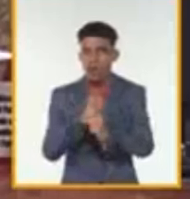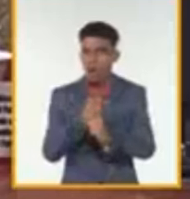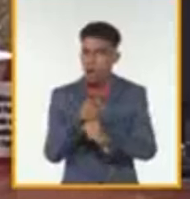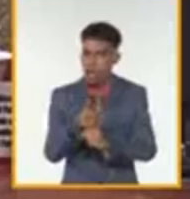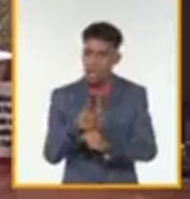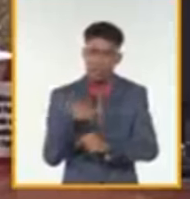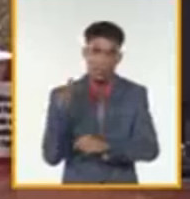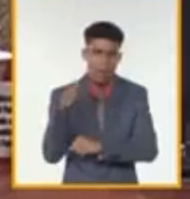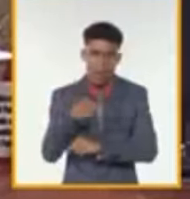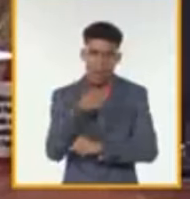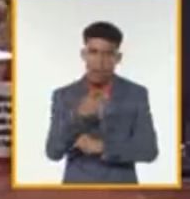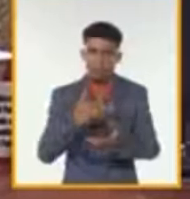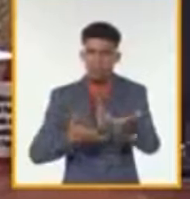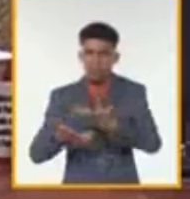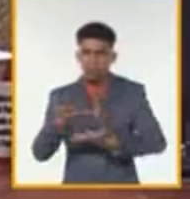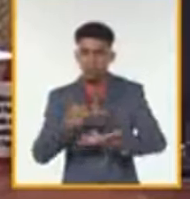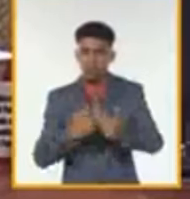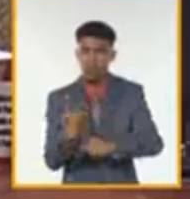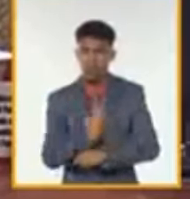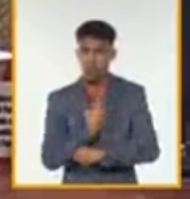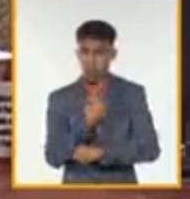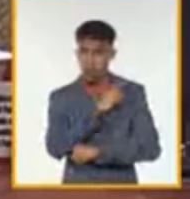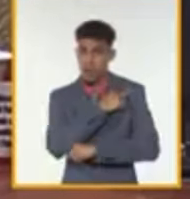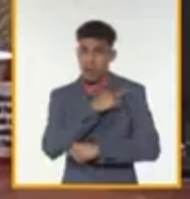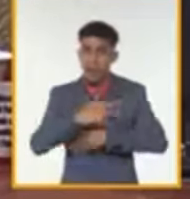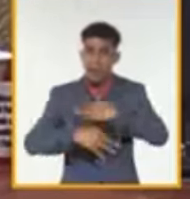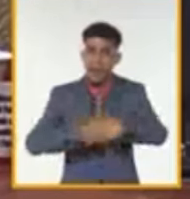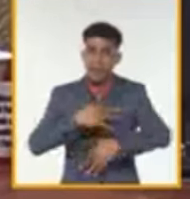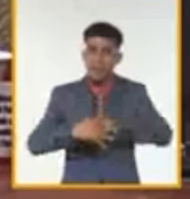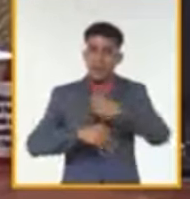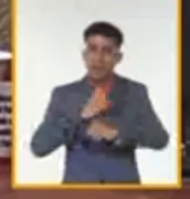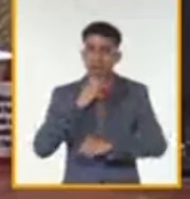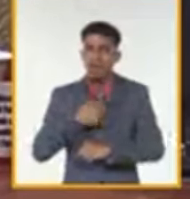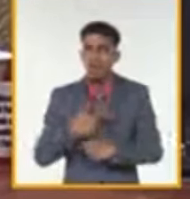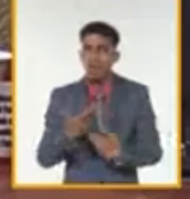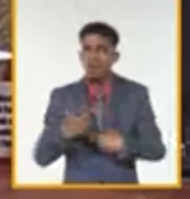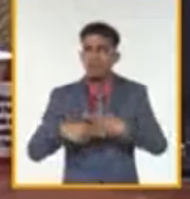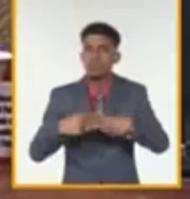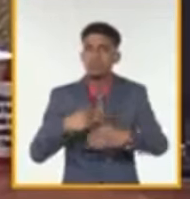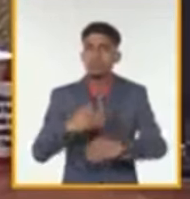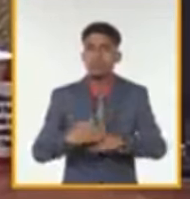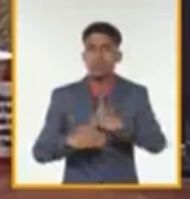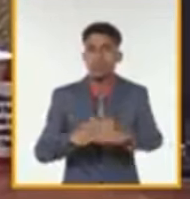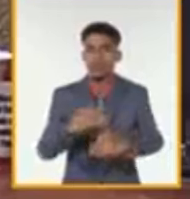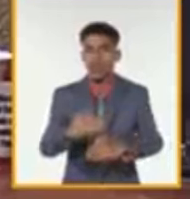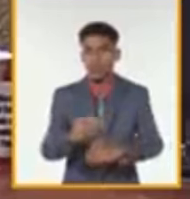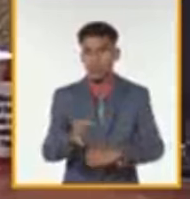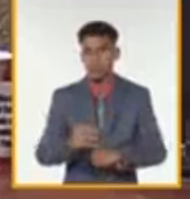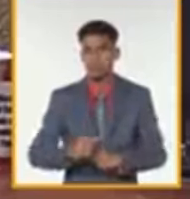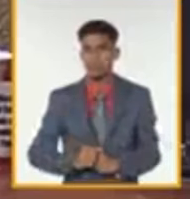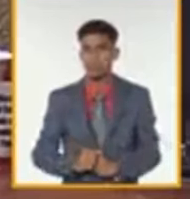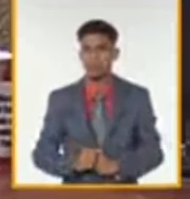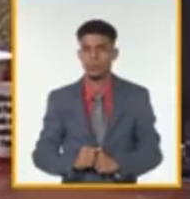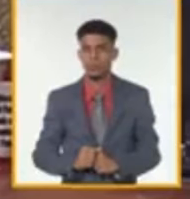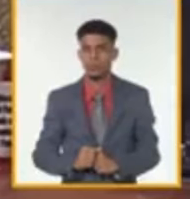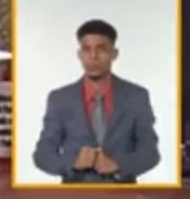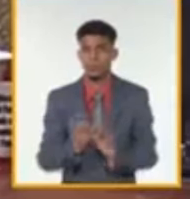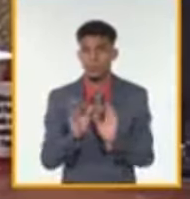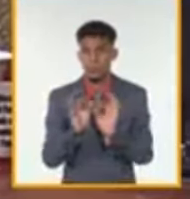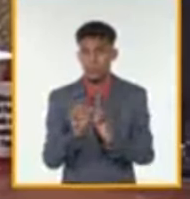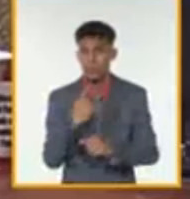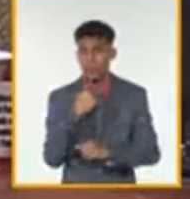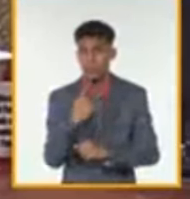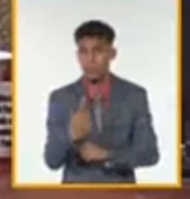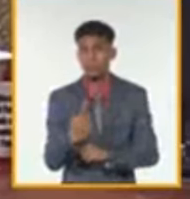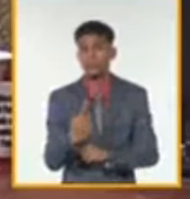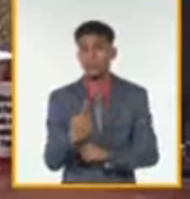les explicamos Cómo pretendíamos que fuera esta rendición de cuenta para para el gobierno de villac Clara que como mismo dice el decía el